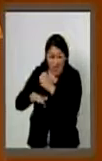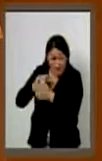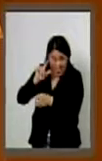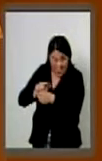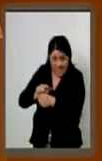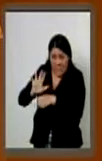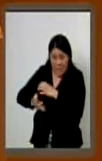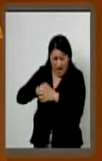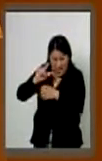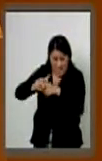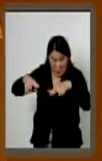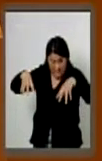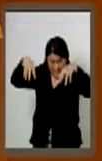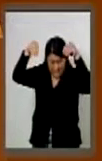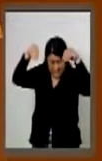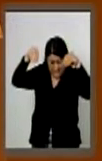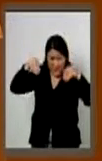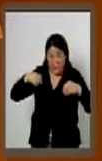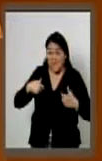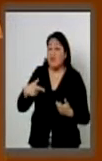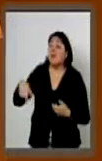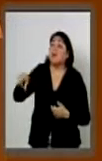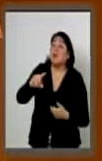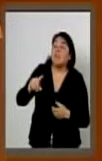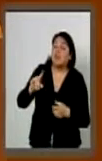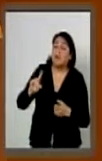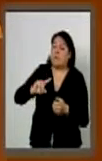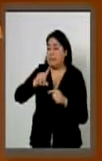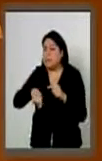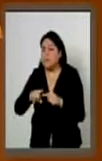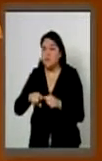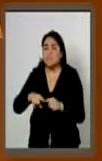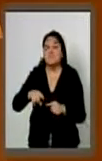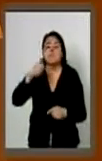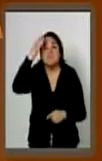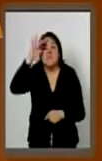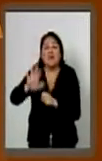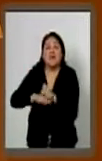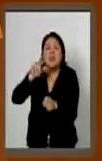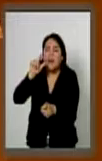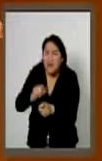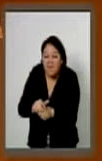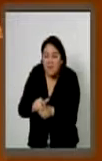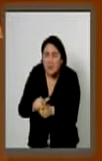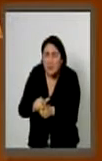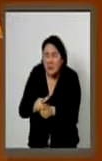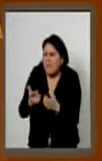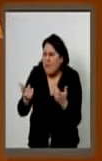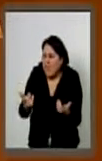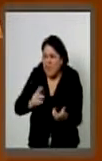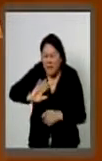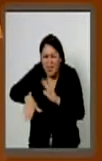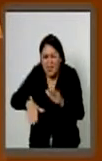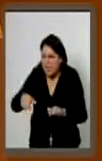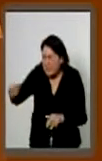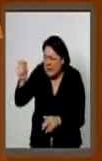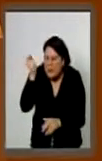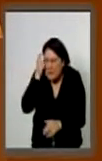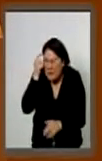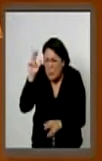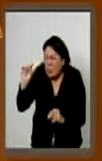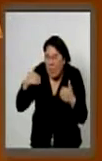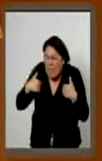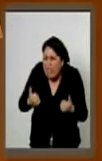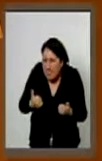Y muchos de ellos murieron, porque ni siquiera saben de qué hablan, reintroducir. Pues que no saben que un animal